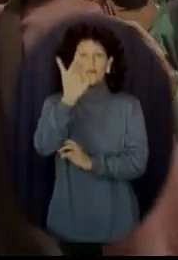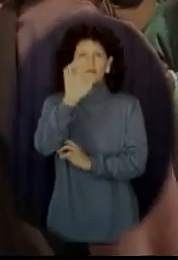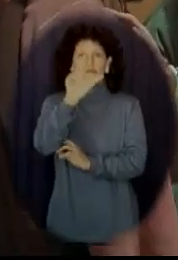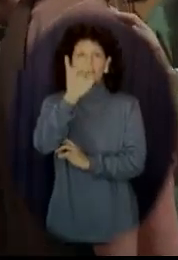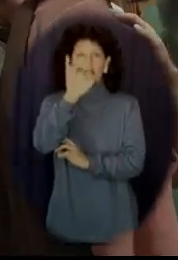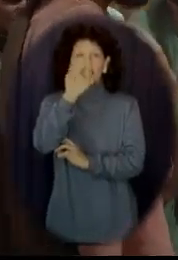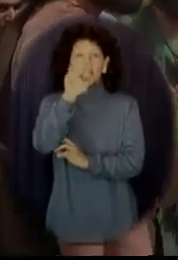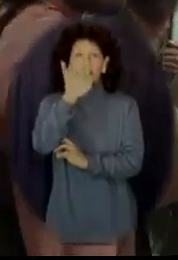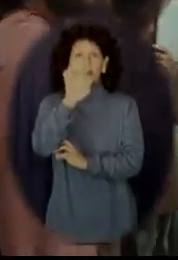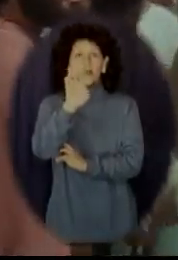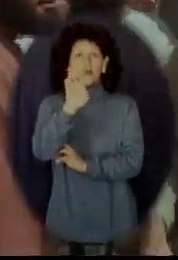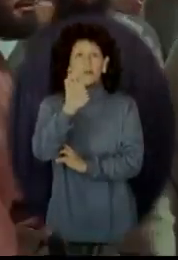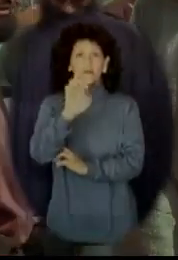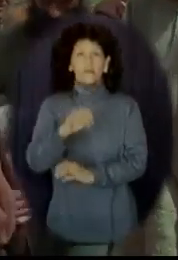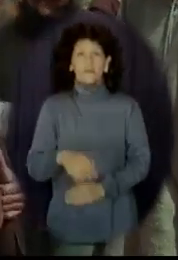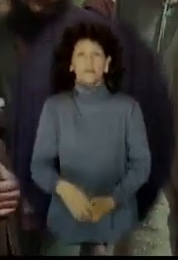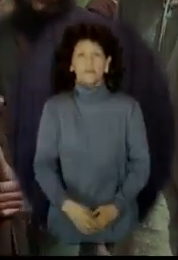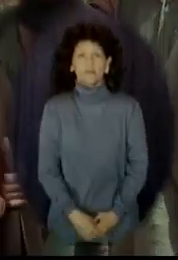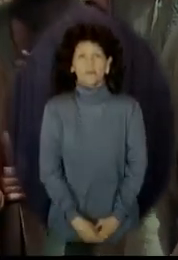Felipe.